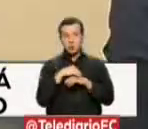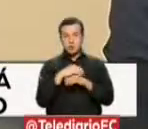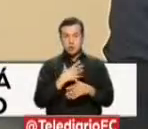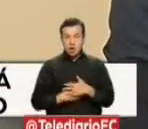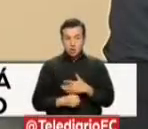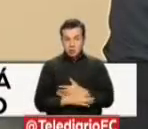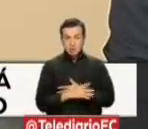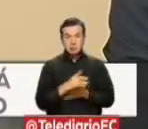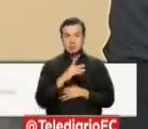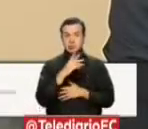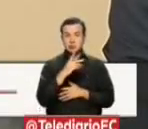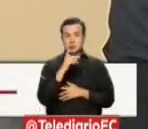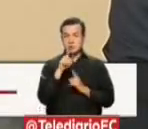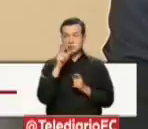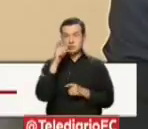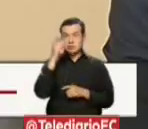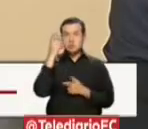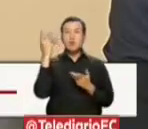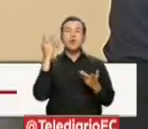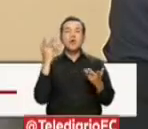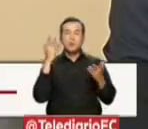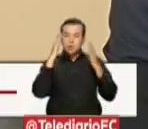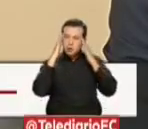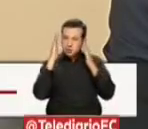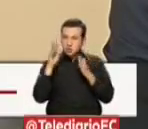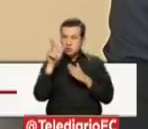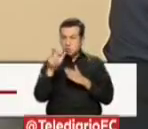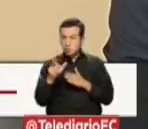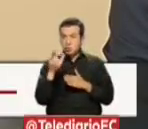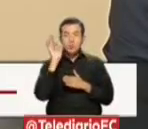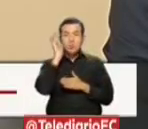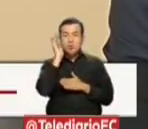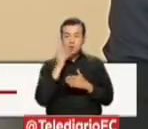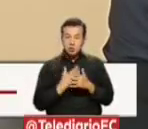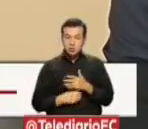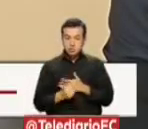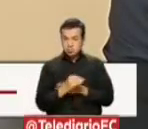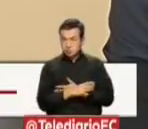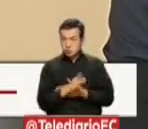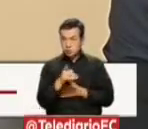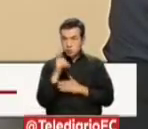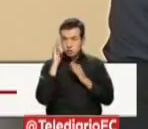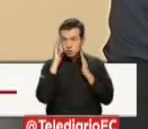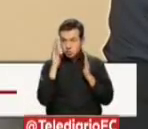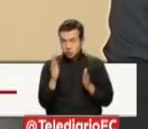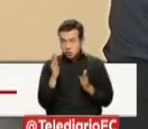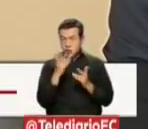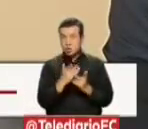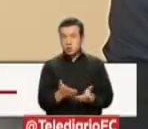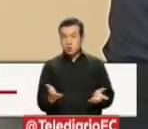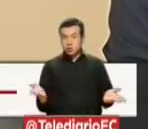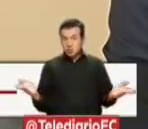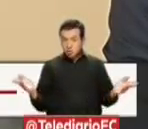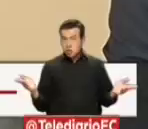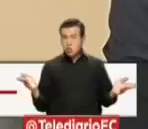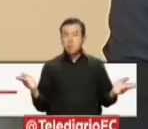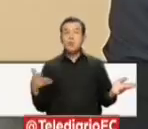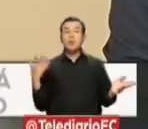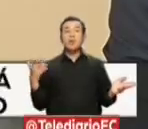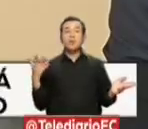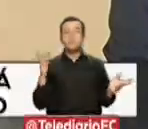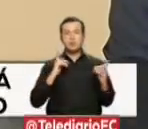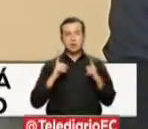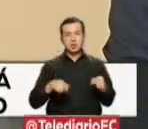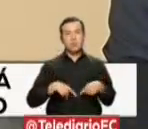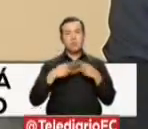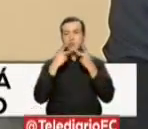curso. El mayor desconocimiento sobre cómo actuar frente a una complicación obstétrica derivada de un aborto, sea espontáneo o provocado, viene del sistema de